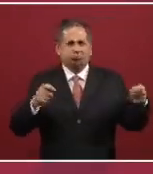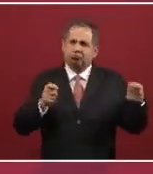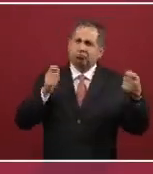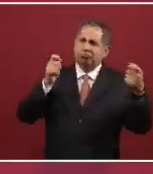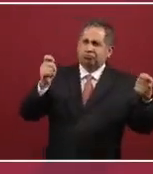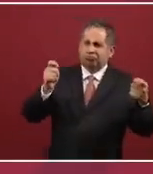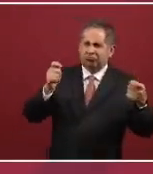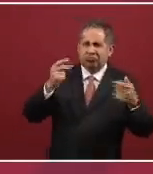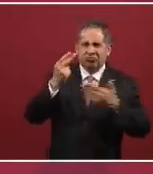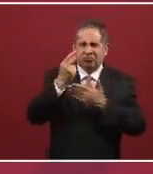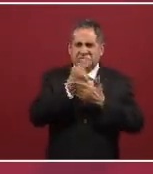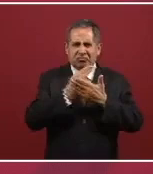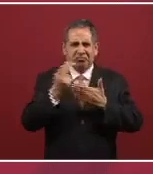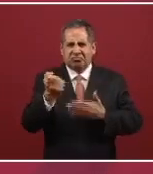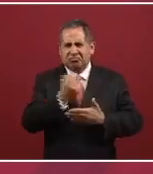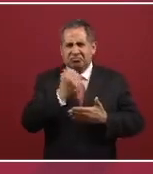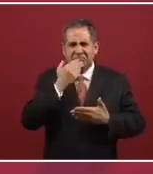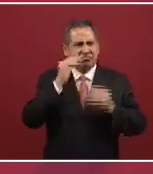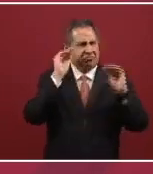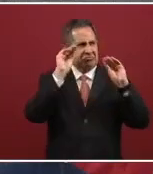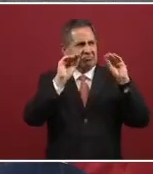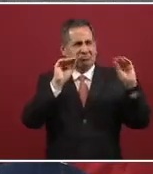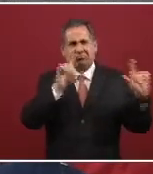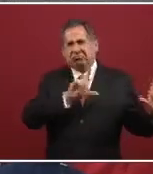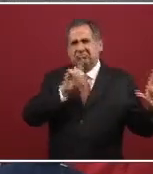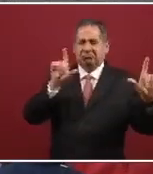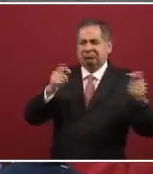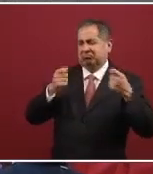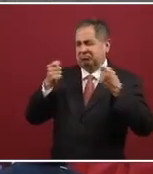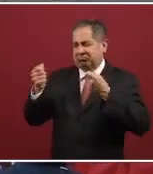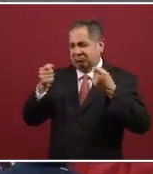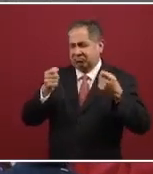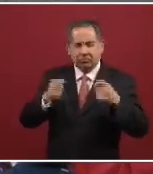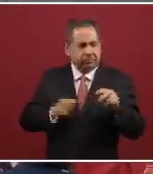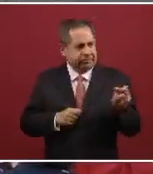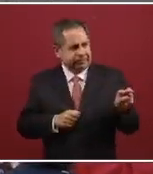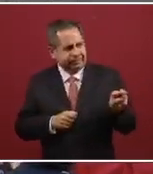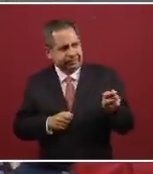bien hechecitas en todos lados, ¿no?